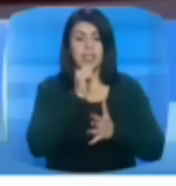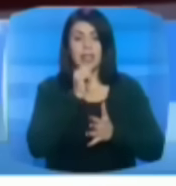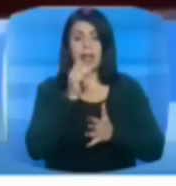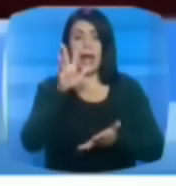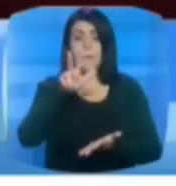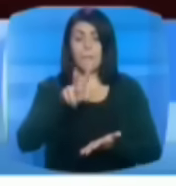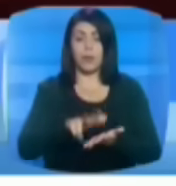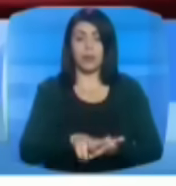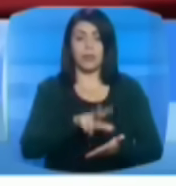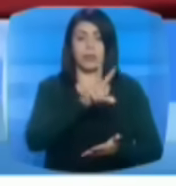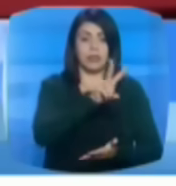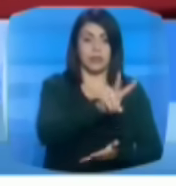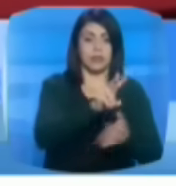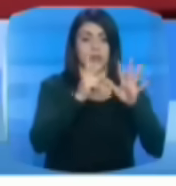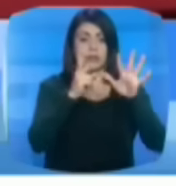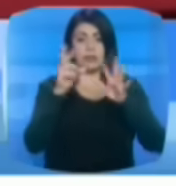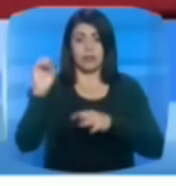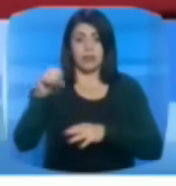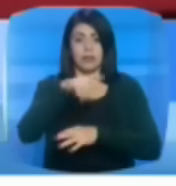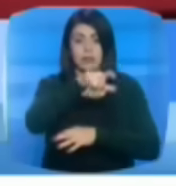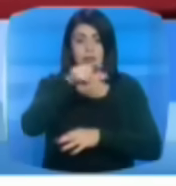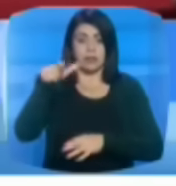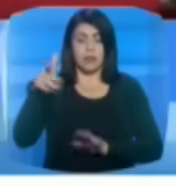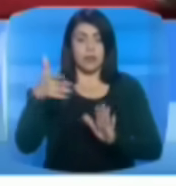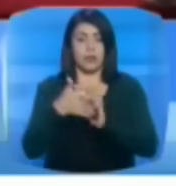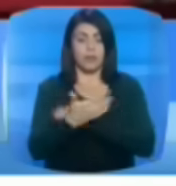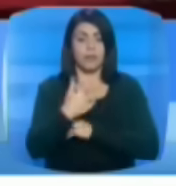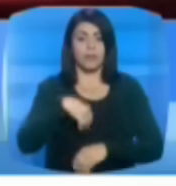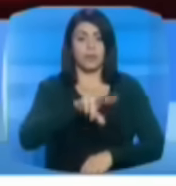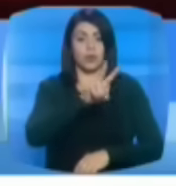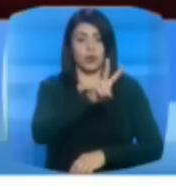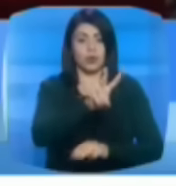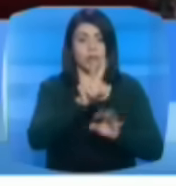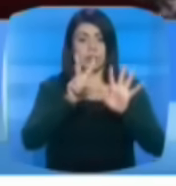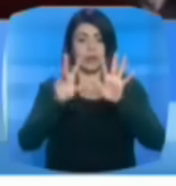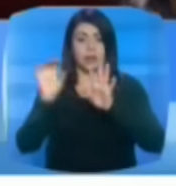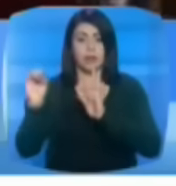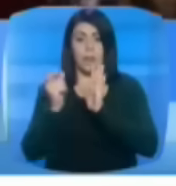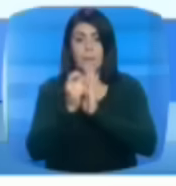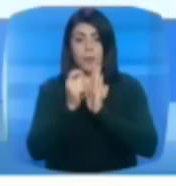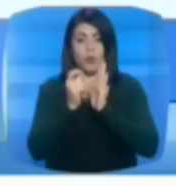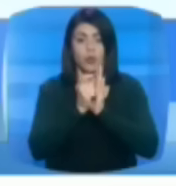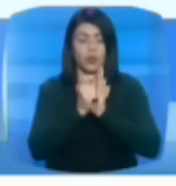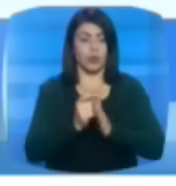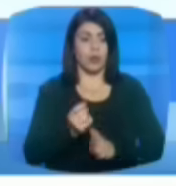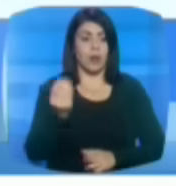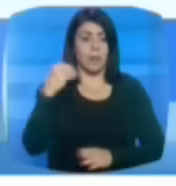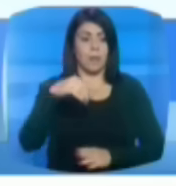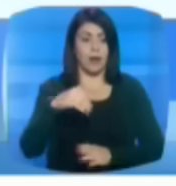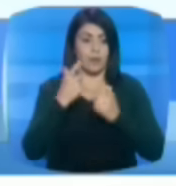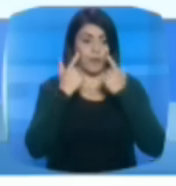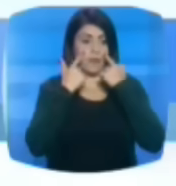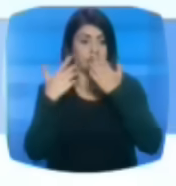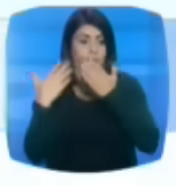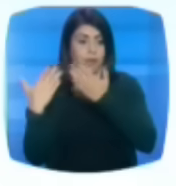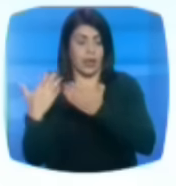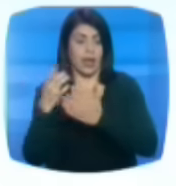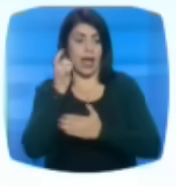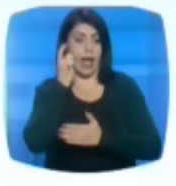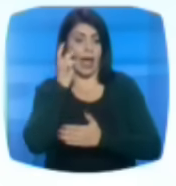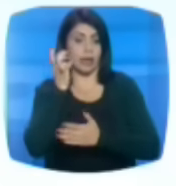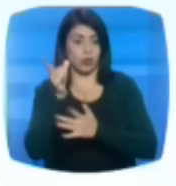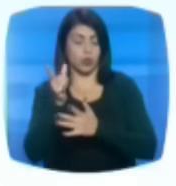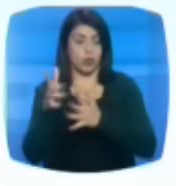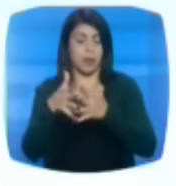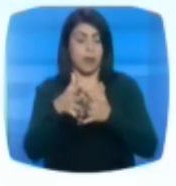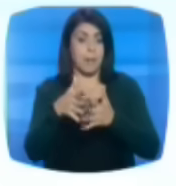con la aprobación de 270 electores o lo que es lo mismo, 270 puntos a favor. El mapa que ven en pantalla marca en azul a